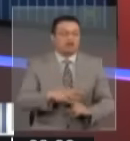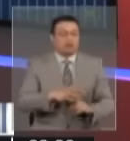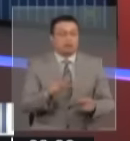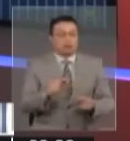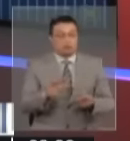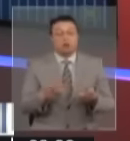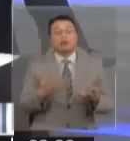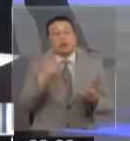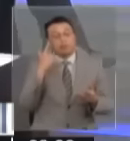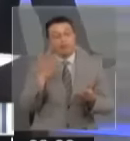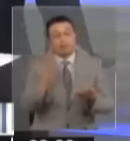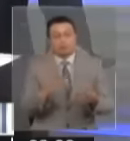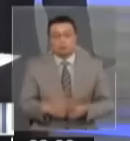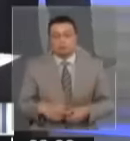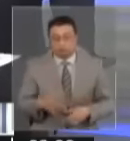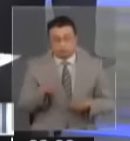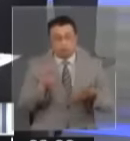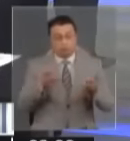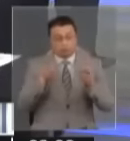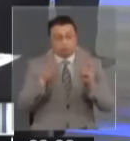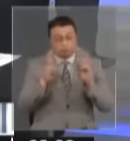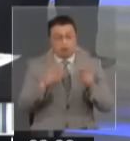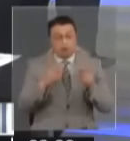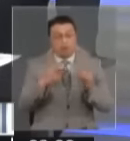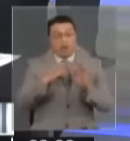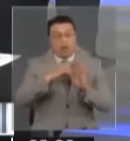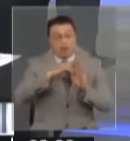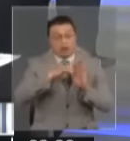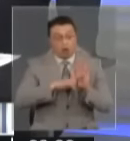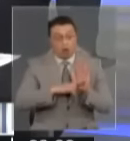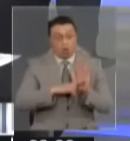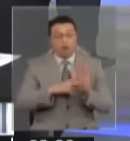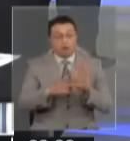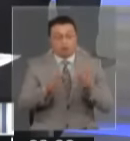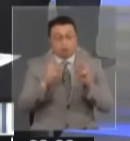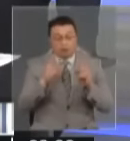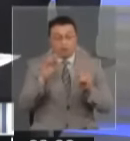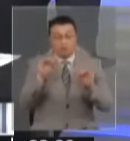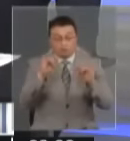usted? No, yo creo que permite regular, es una forma clara de